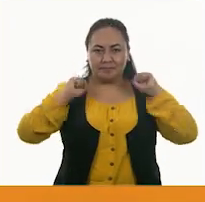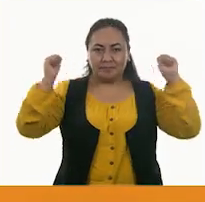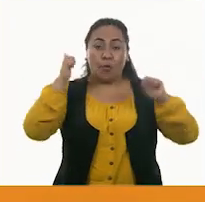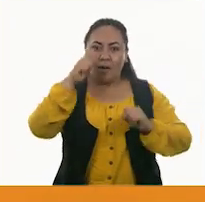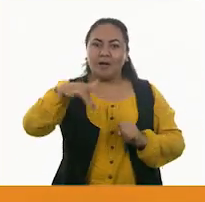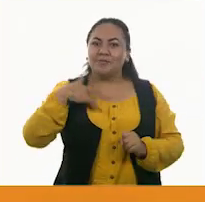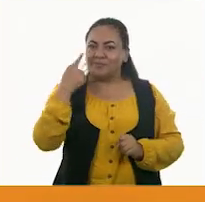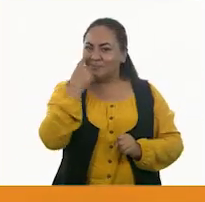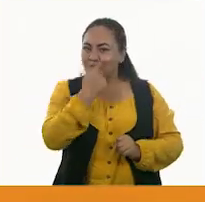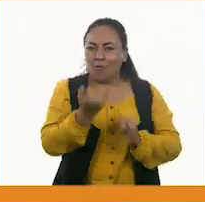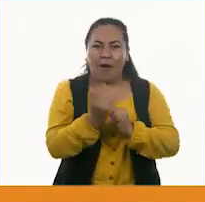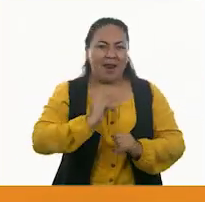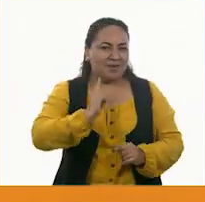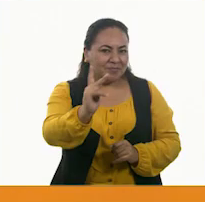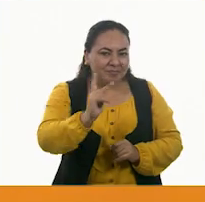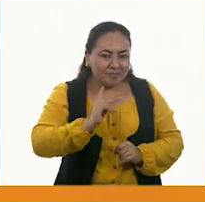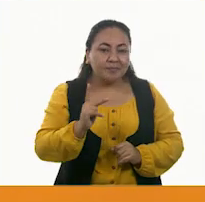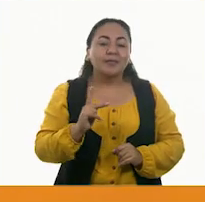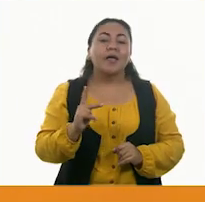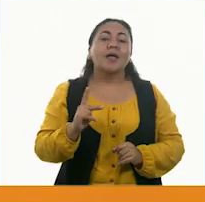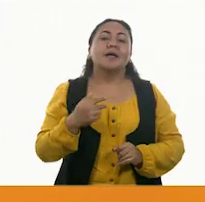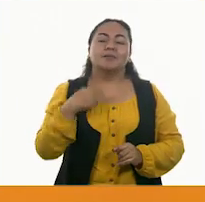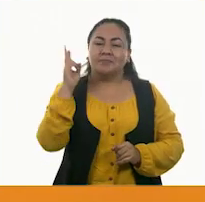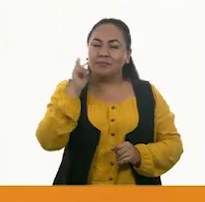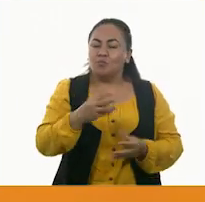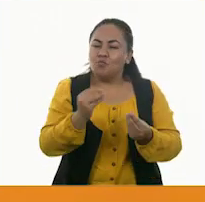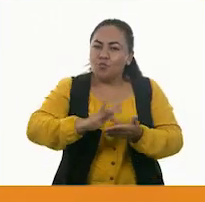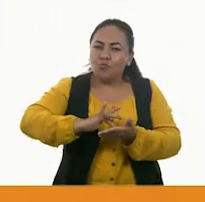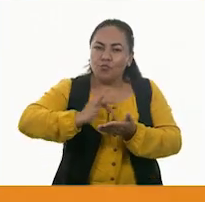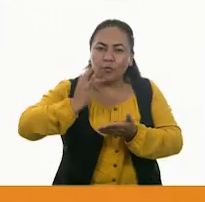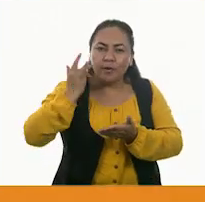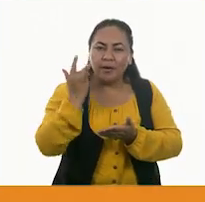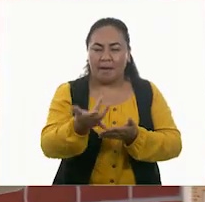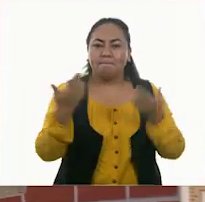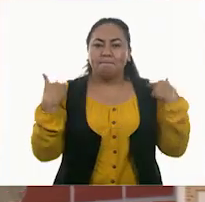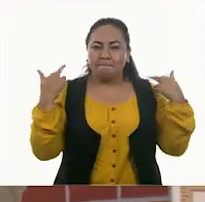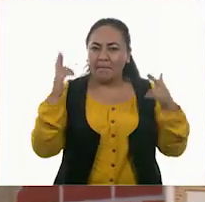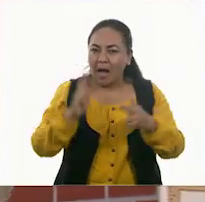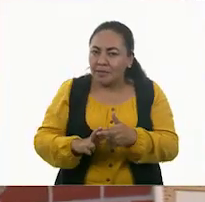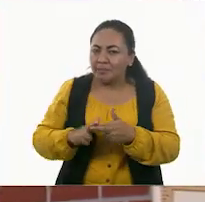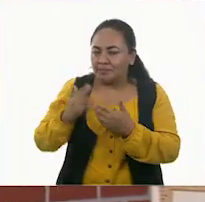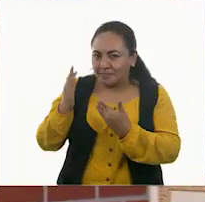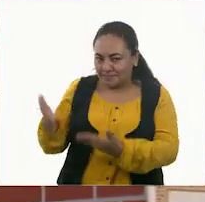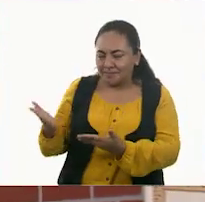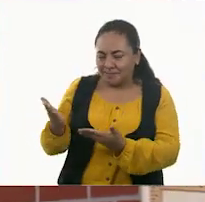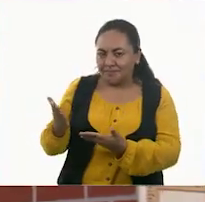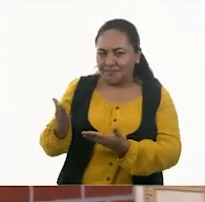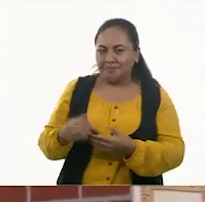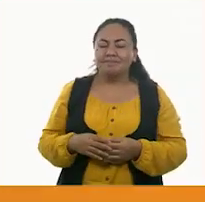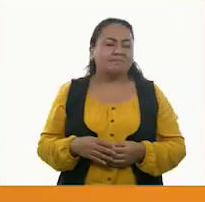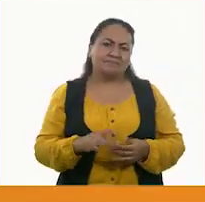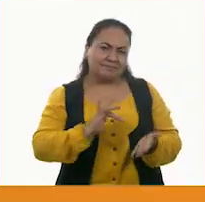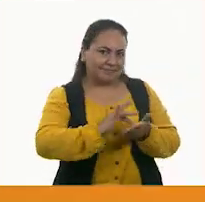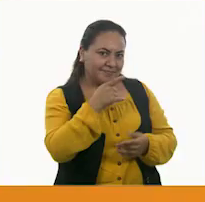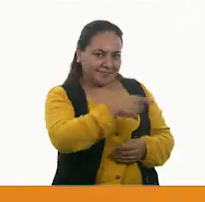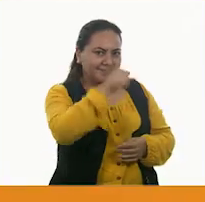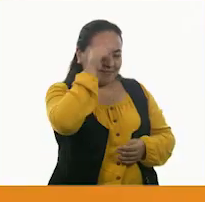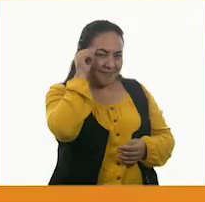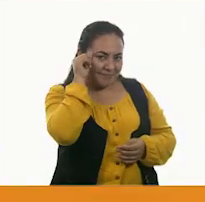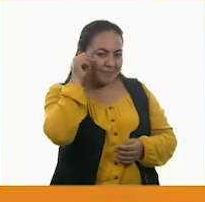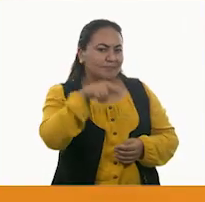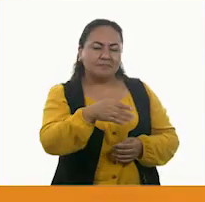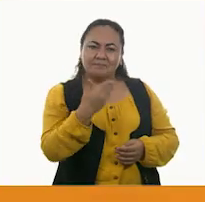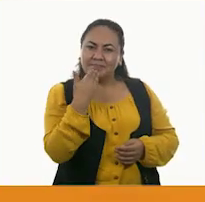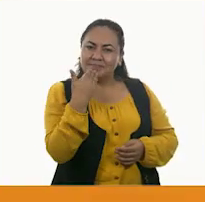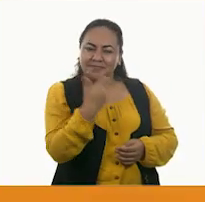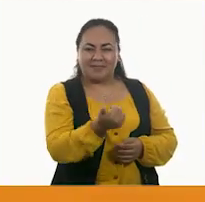hayan disfrutado tanto como nosotros y le damos muchísimas gracias a nuestro maestro. Maestro, muchas gracias. Te agradezco a ti, Aníbal. Eres un